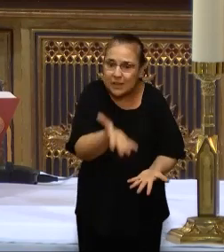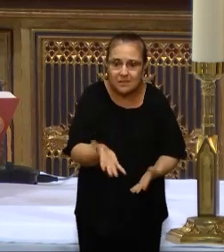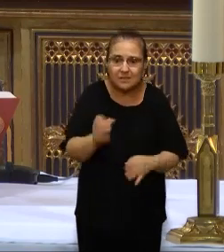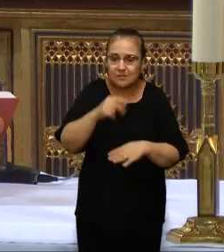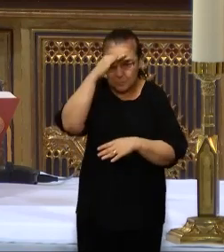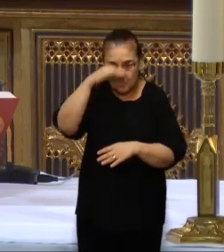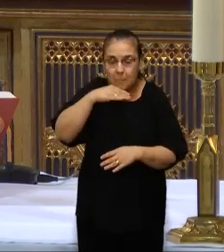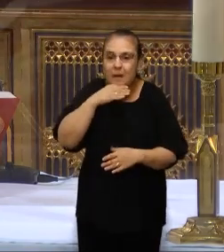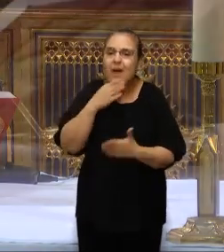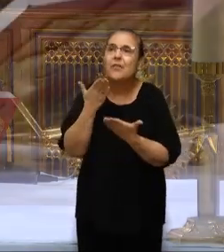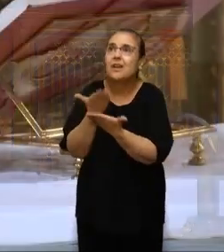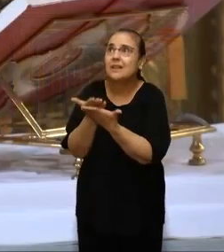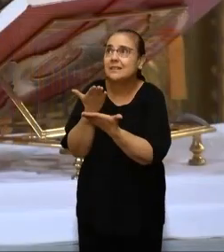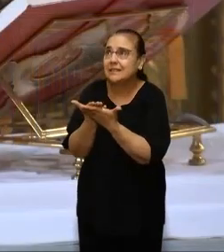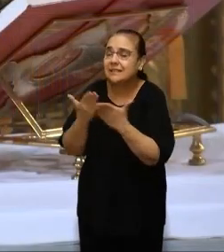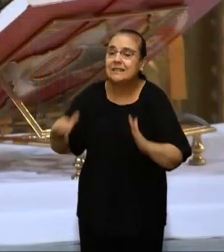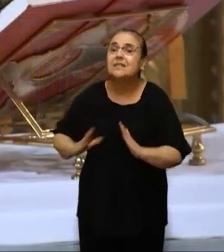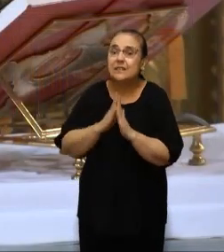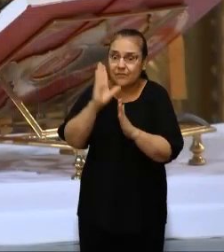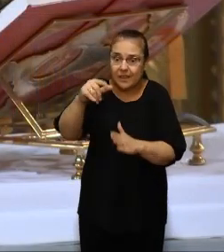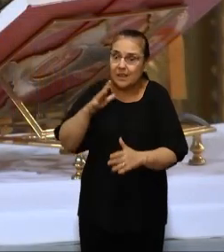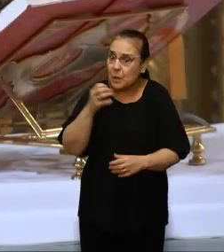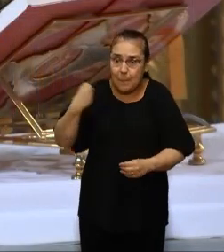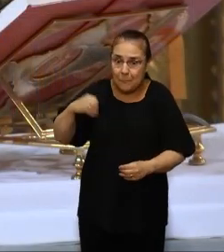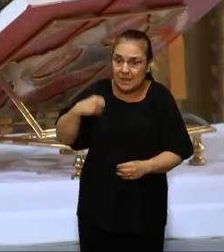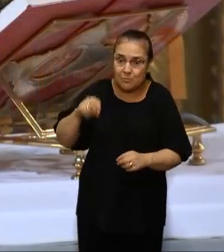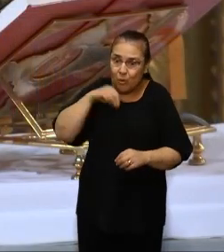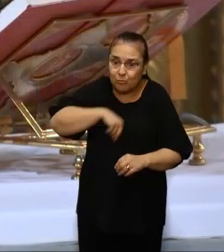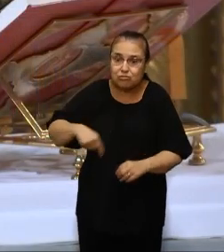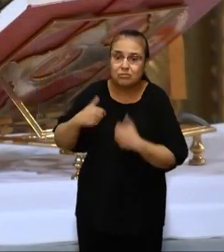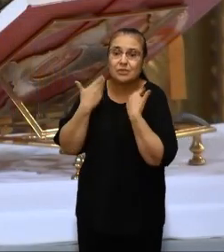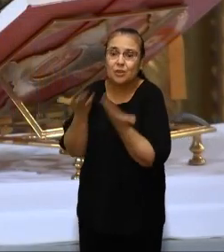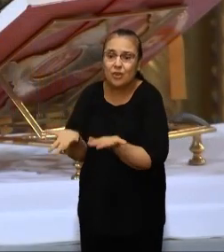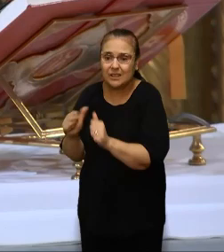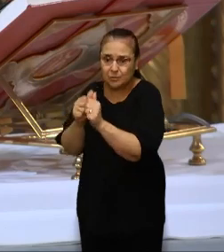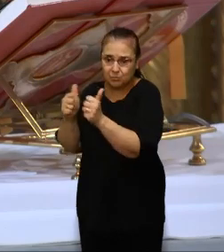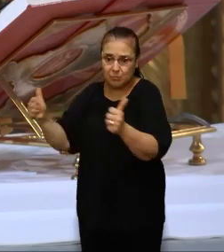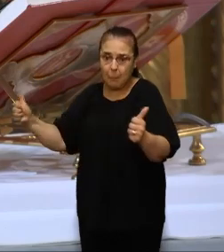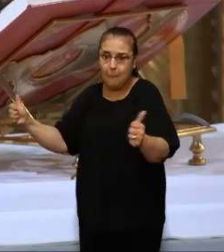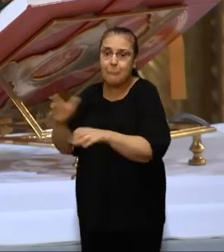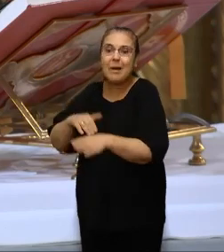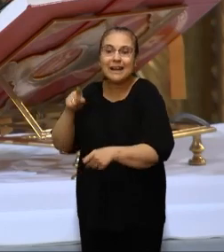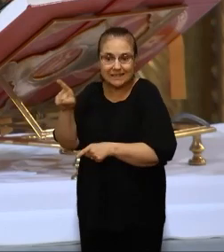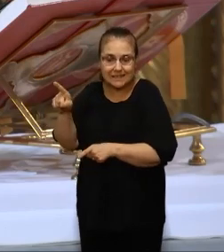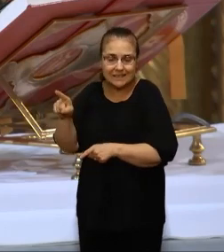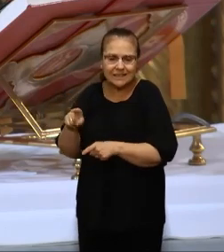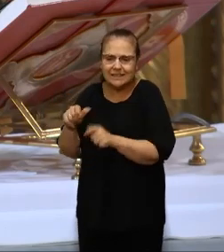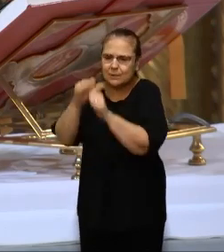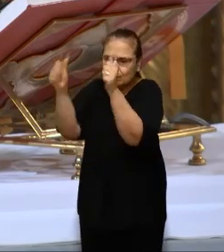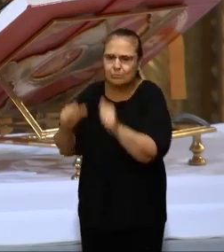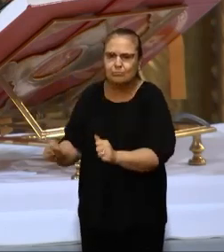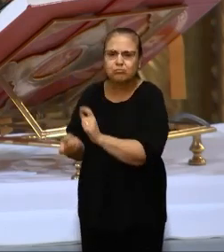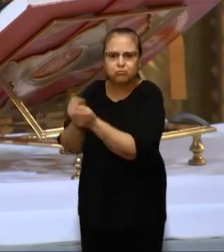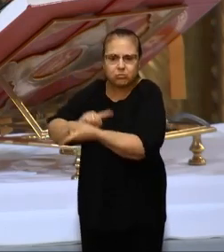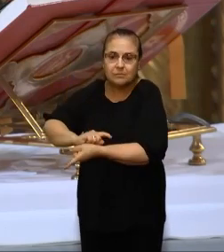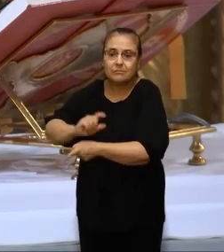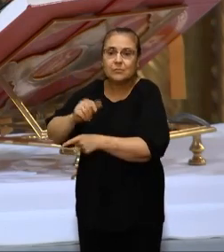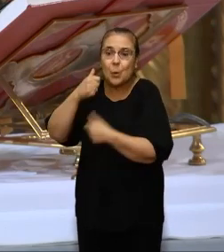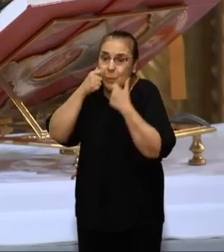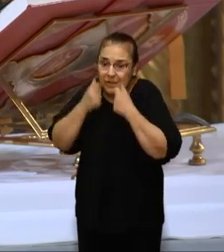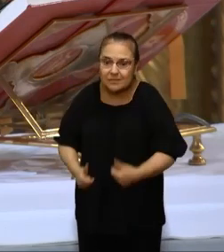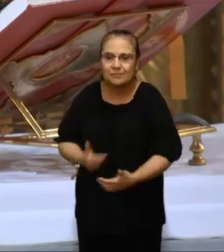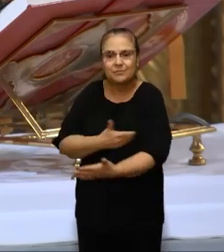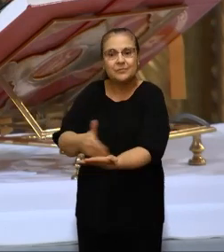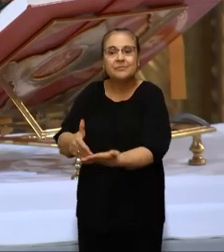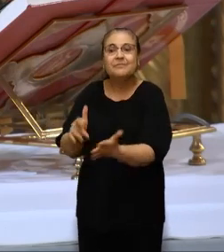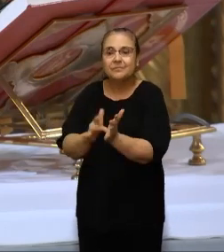Padre, te suplicamos que santifiques por el mismo Espíritu estos dones que hemos separado para ti, de manera que se conviertan en el cuerpo y